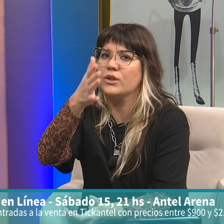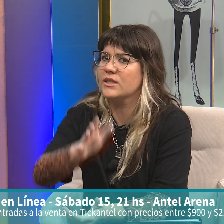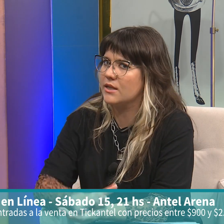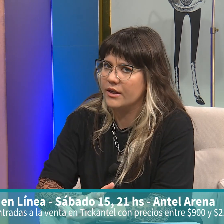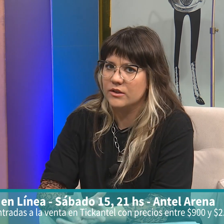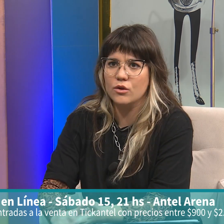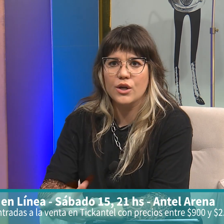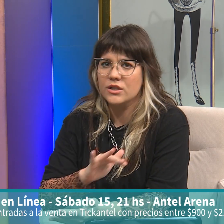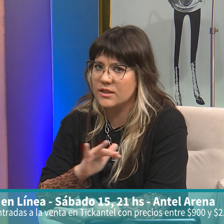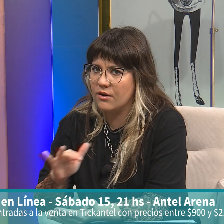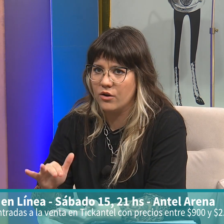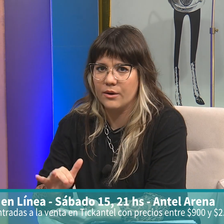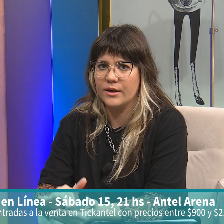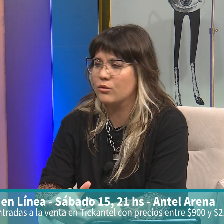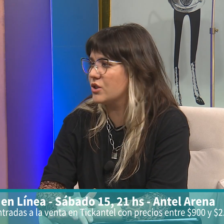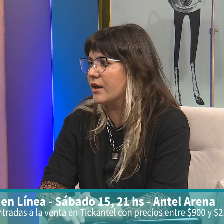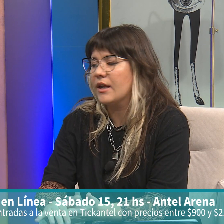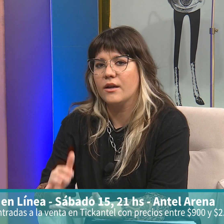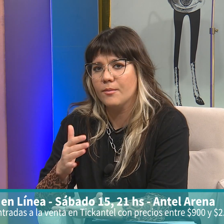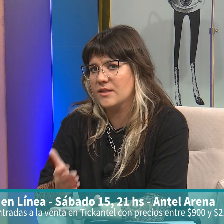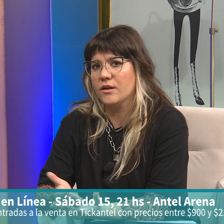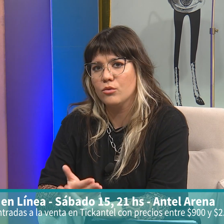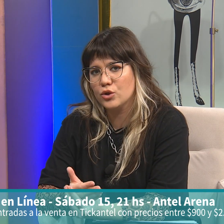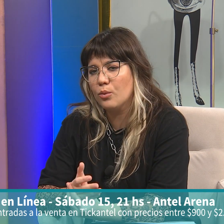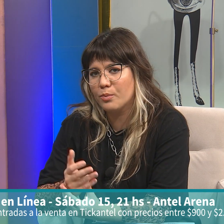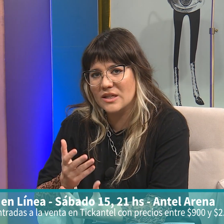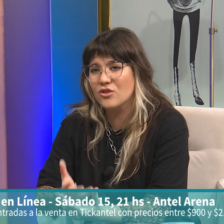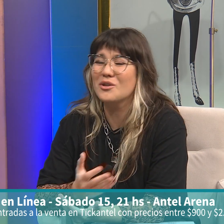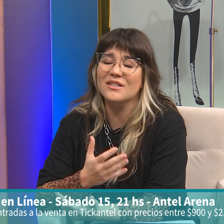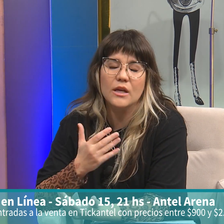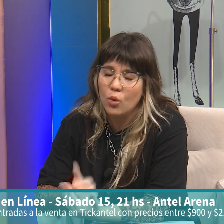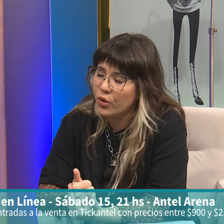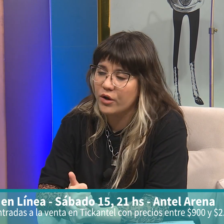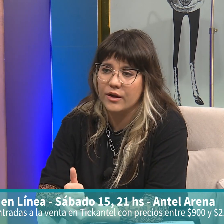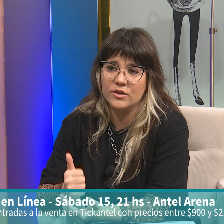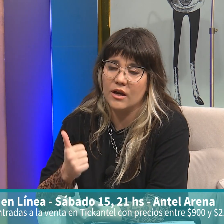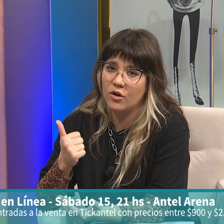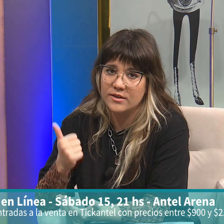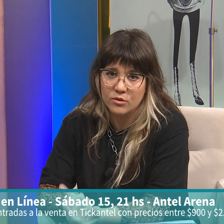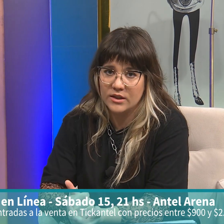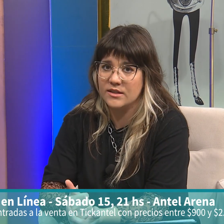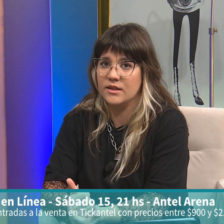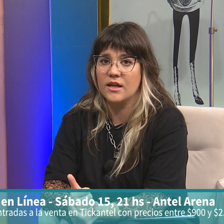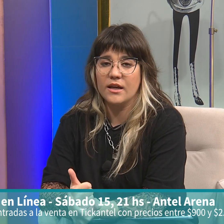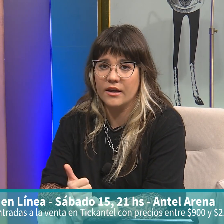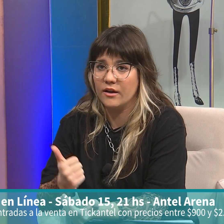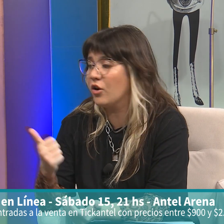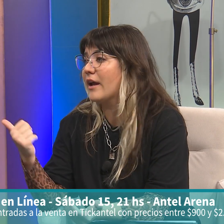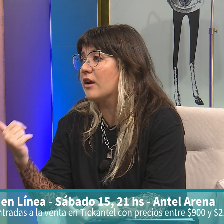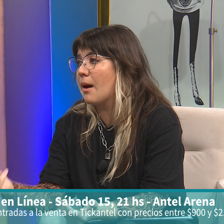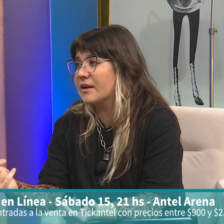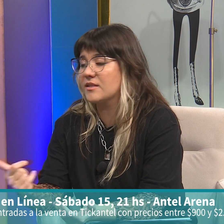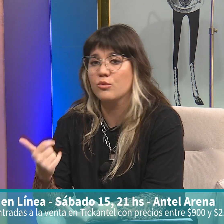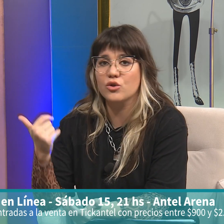bueno, ustedes ya saben quiénes son, ya saben lo que van a escuchar. Va a ser un show precioso y que seguro, con las circunstancias con